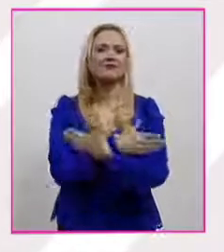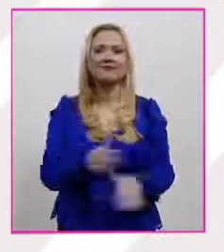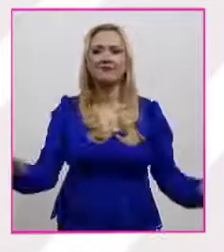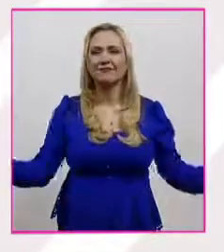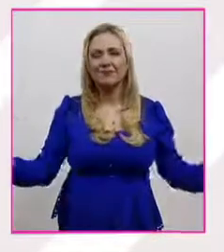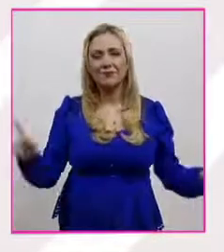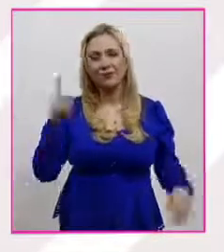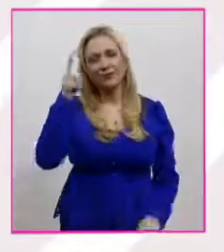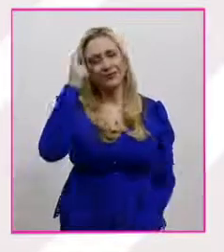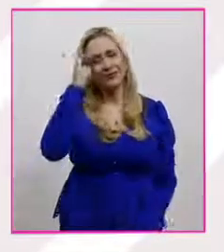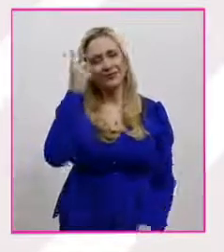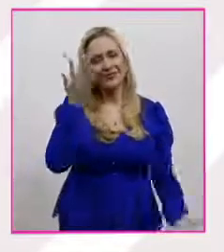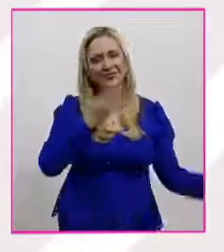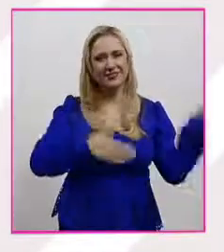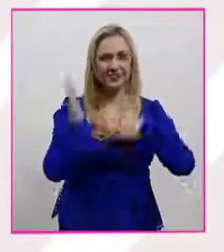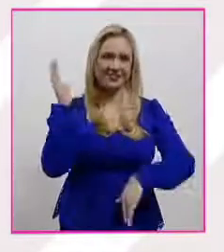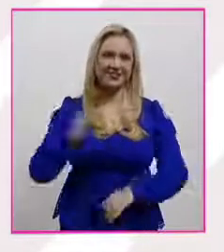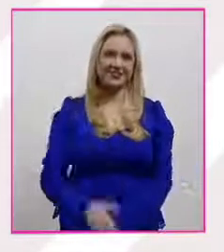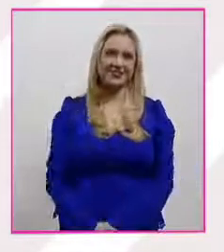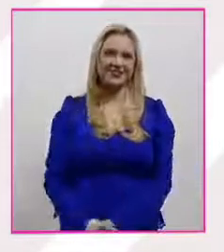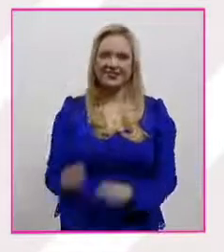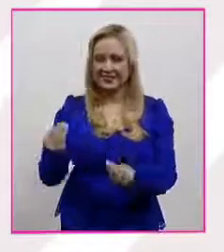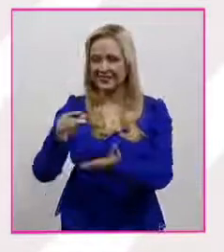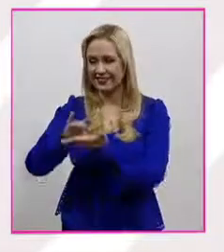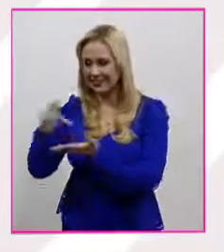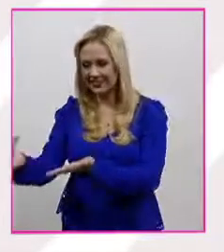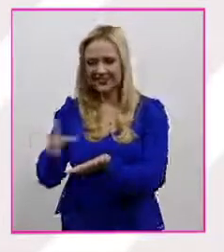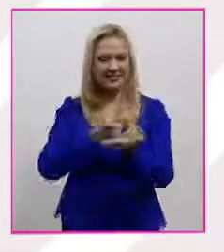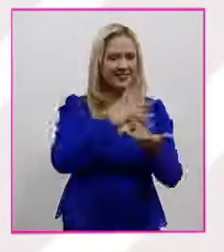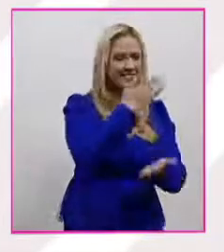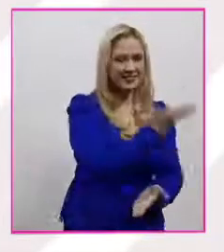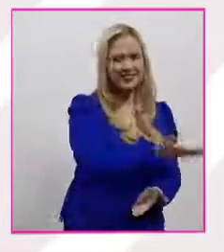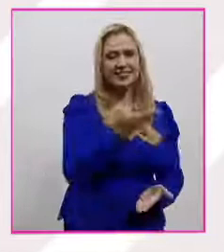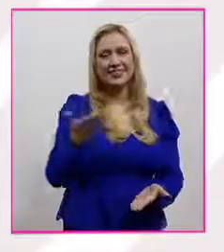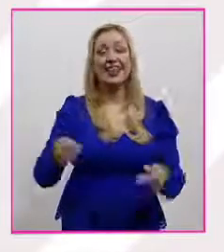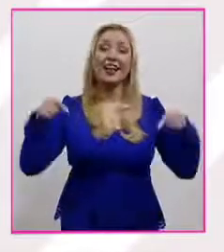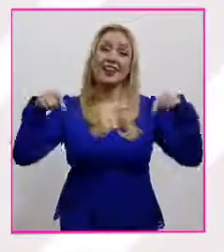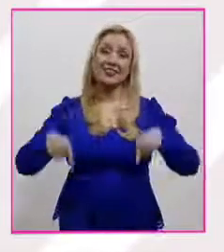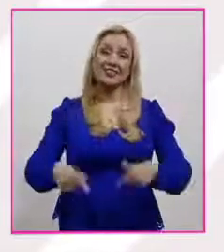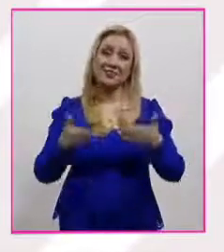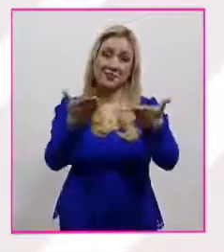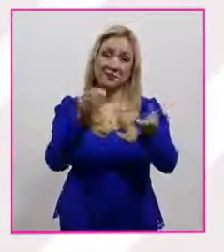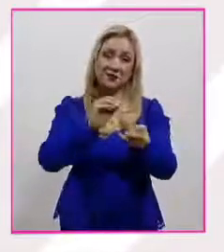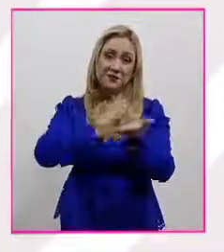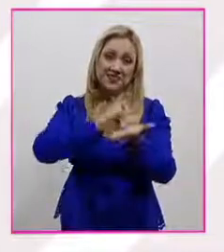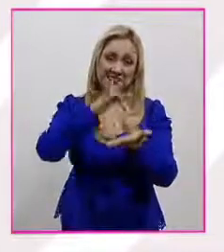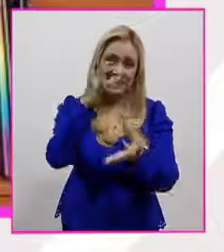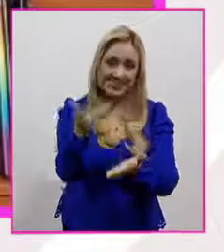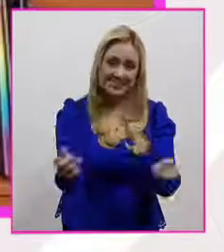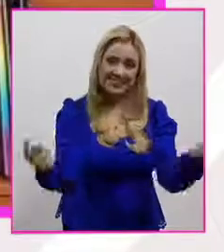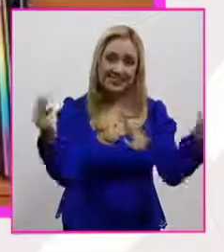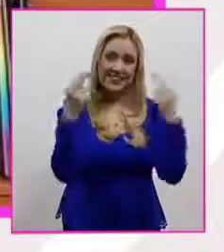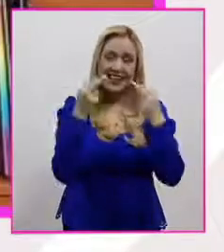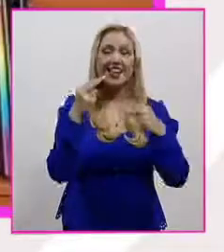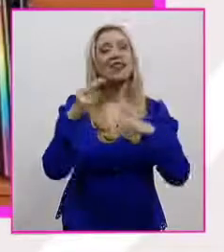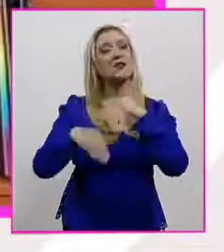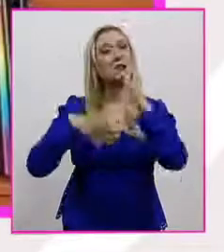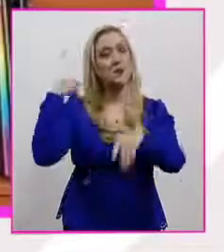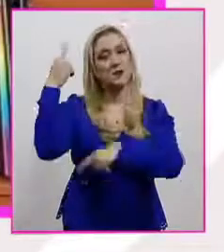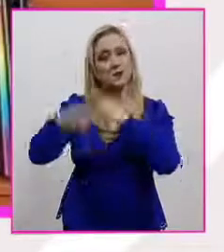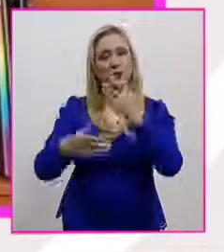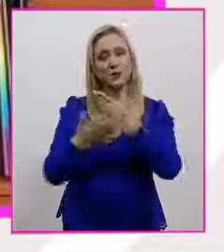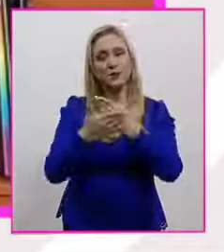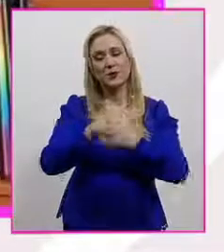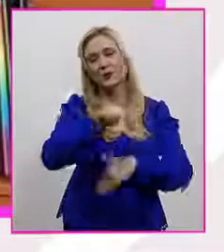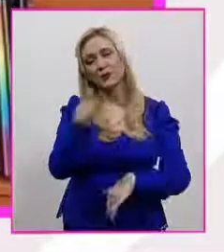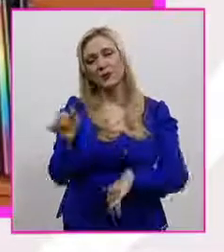vida. Muchísimas gracias, Luis y Ale. Esto fue Espacio Diverso. Muchísimas gracias por acompañarnos. Acuérdense